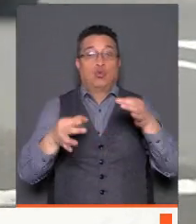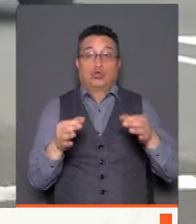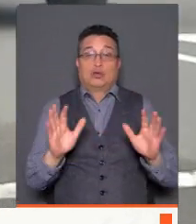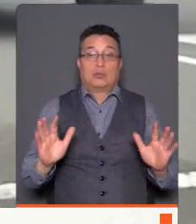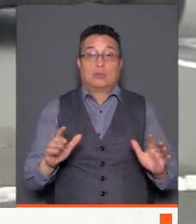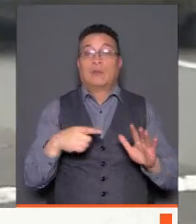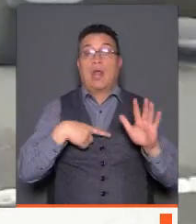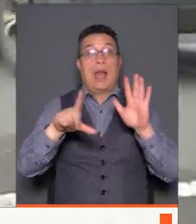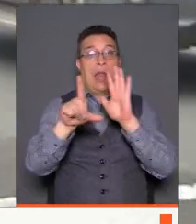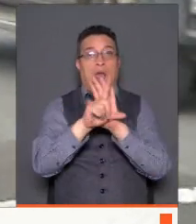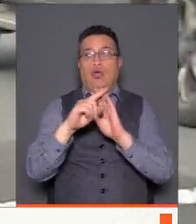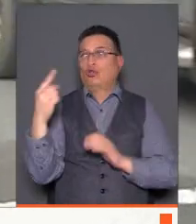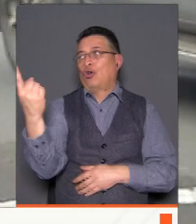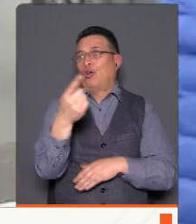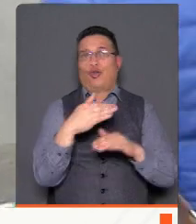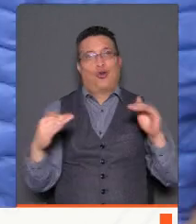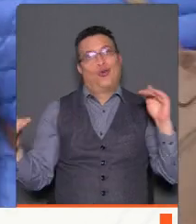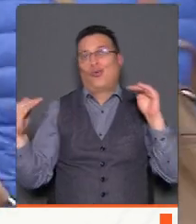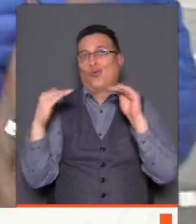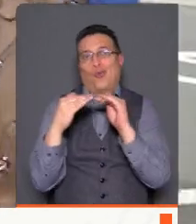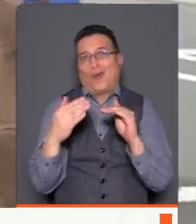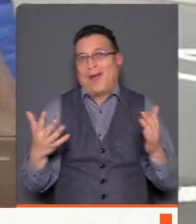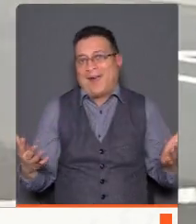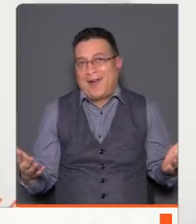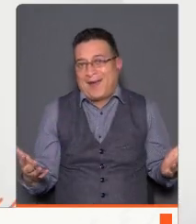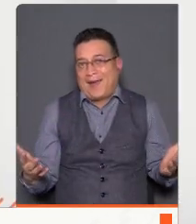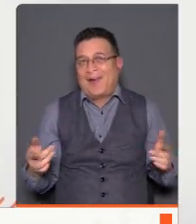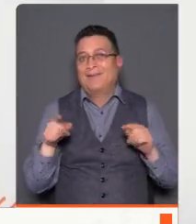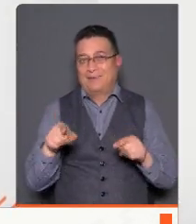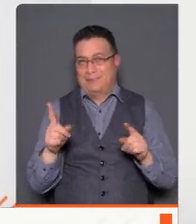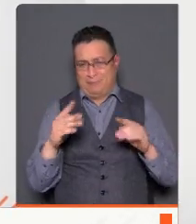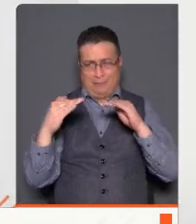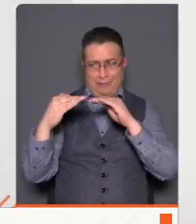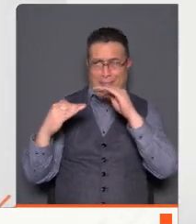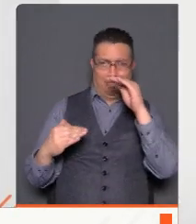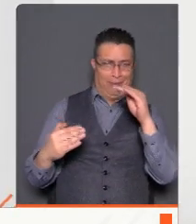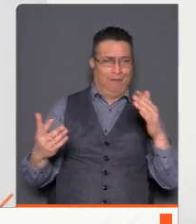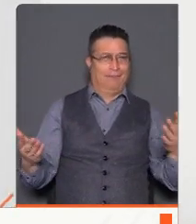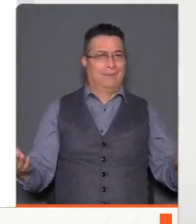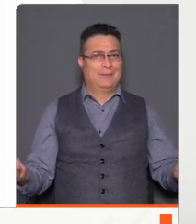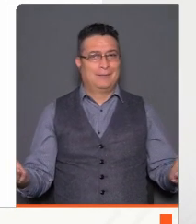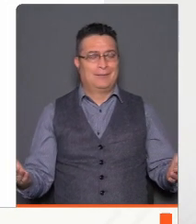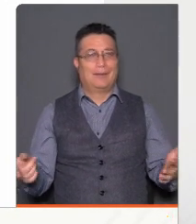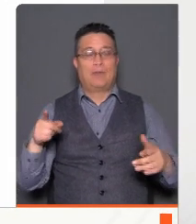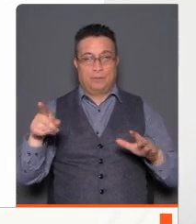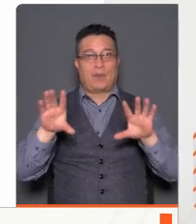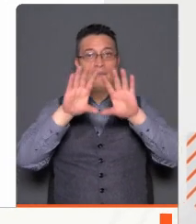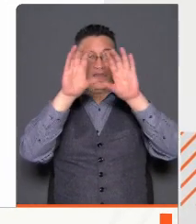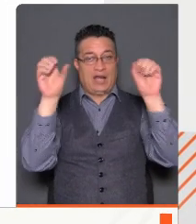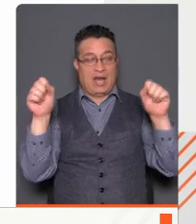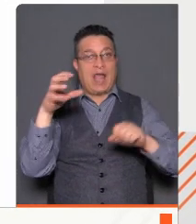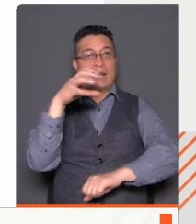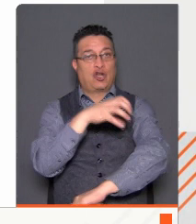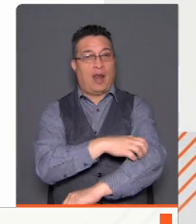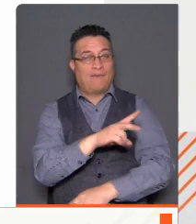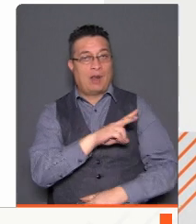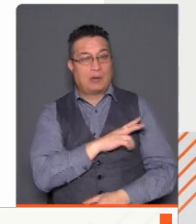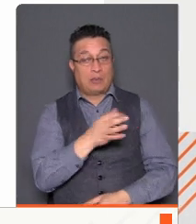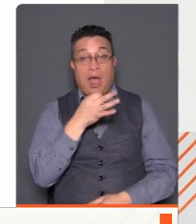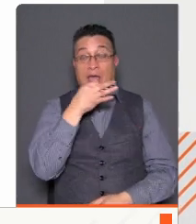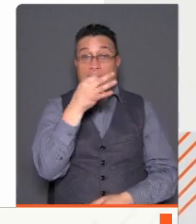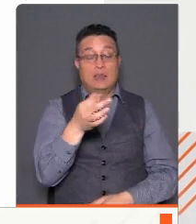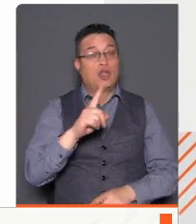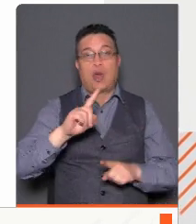ley somos todos iguales y en estos casos como que no es así. En un comunicado, la Fiscalía Regional de Valparaíso informó que no